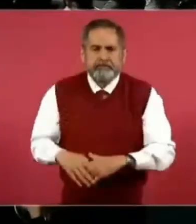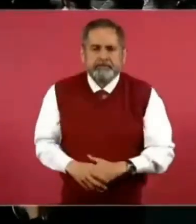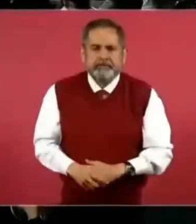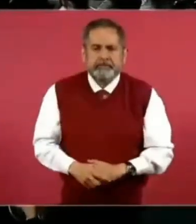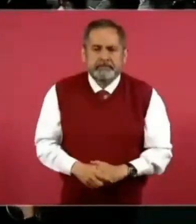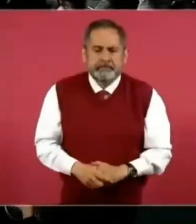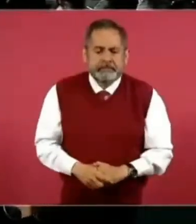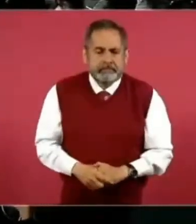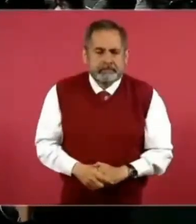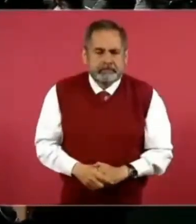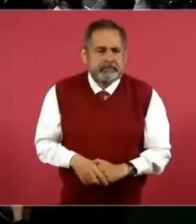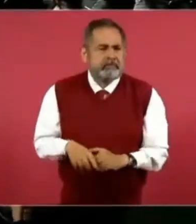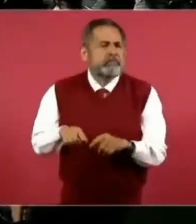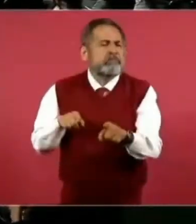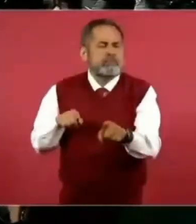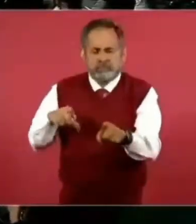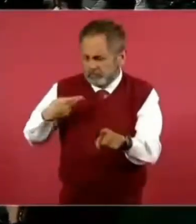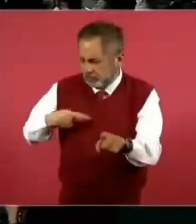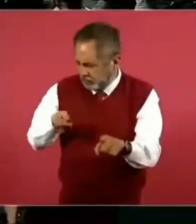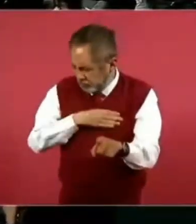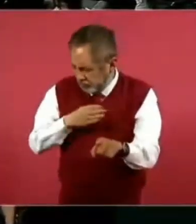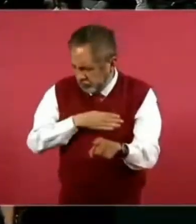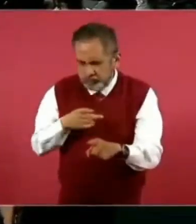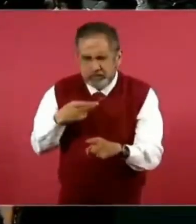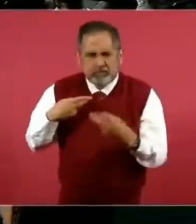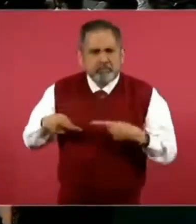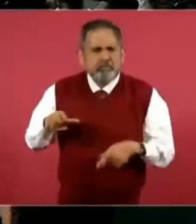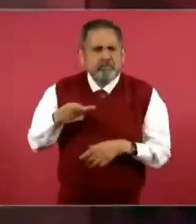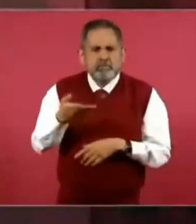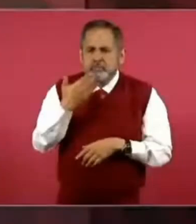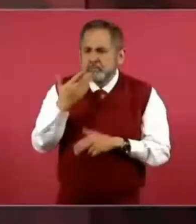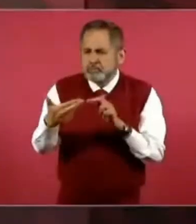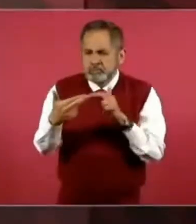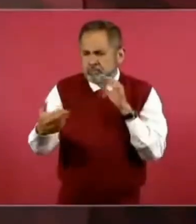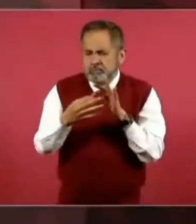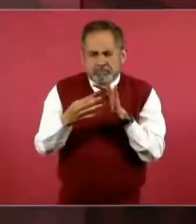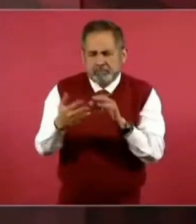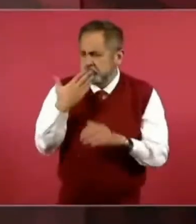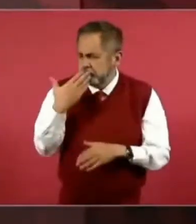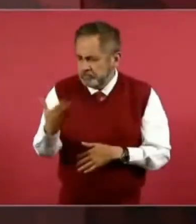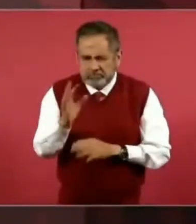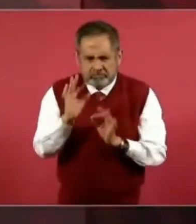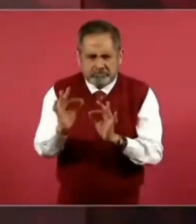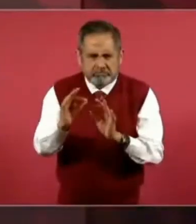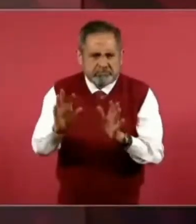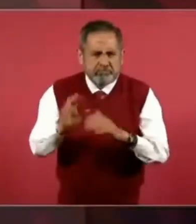Él es una muy buena persona, es buena la relación.